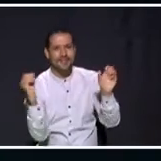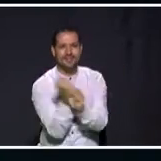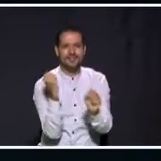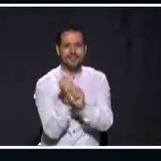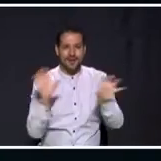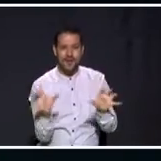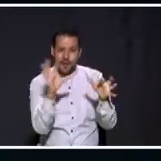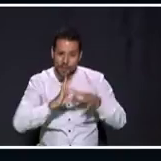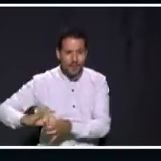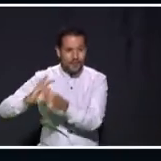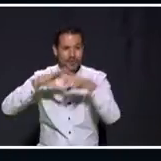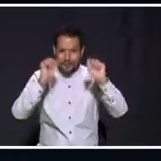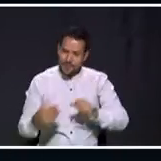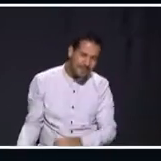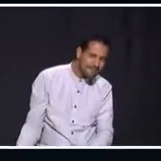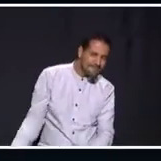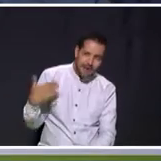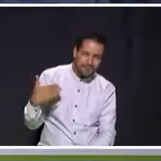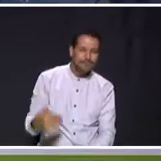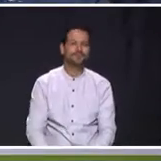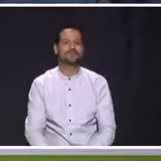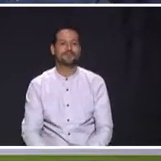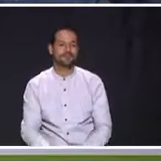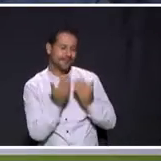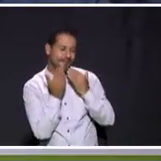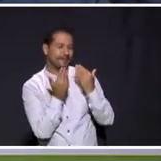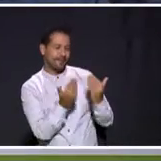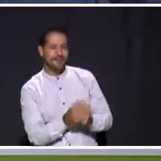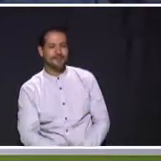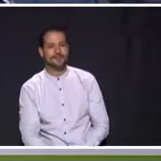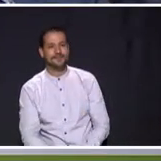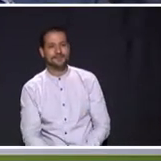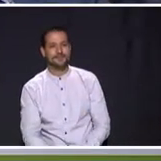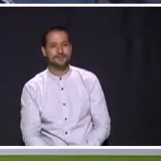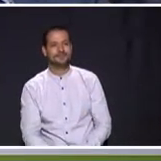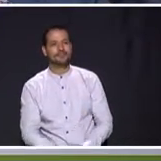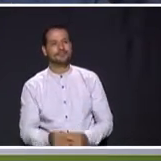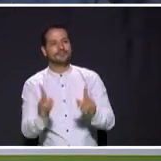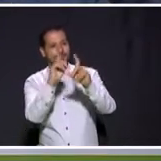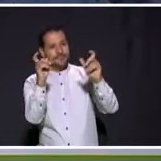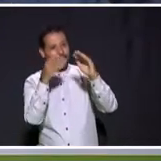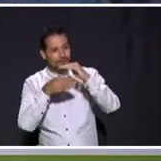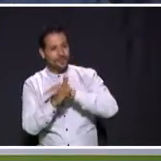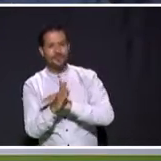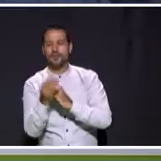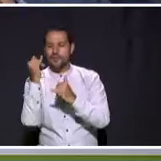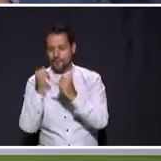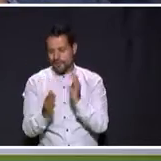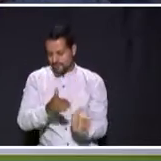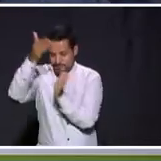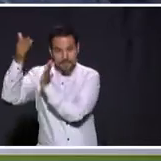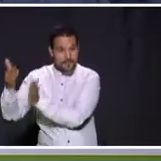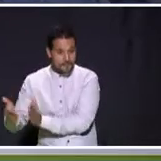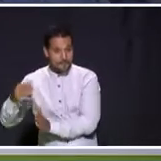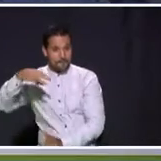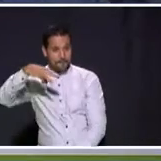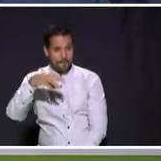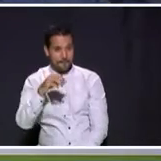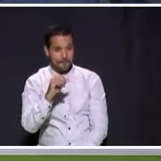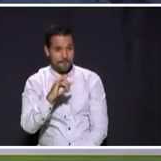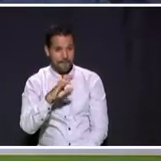podemos vamos gracias al candidato y esta introducción la finalizamos entonces con iván mauricio pérez candidato del